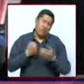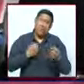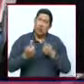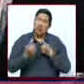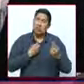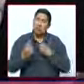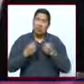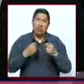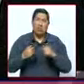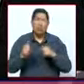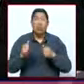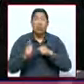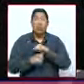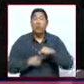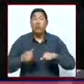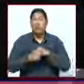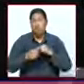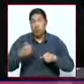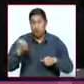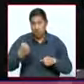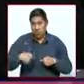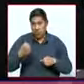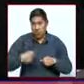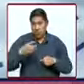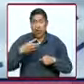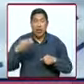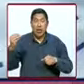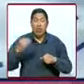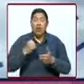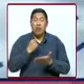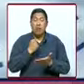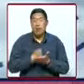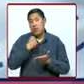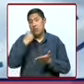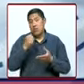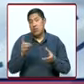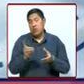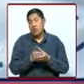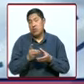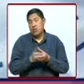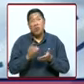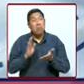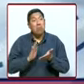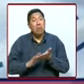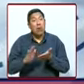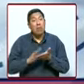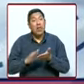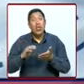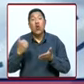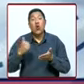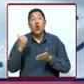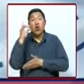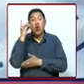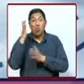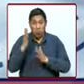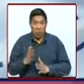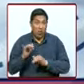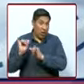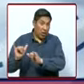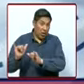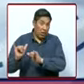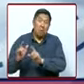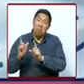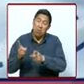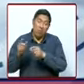la cooperación judicial y trámites en la vía consular, permitiendo a los residentes bolivianos acceder a la defensa en las